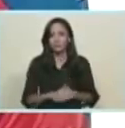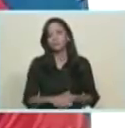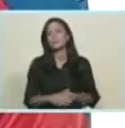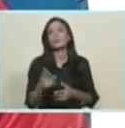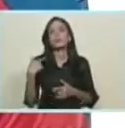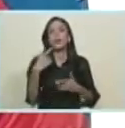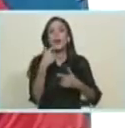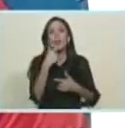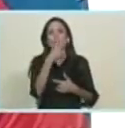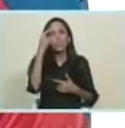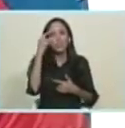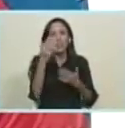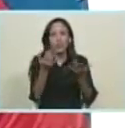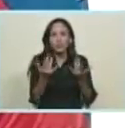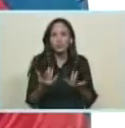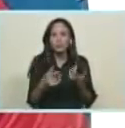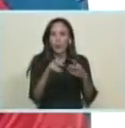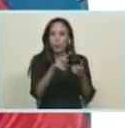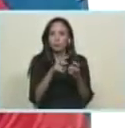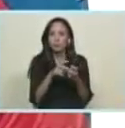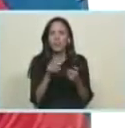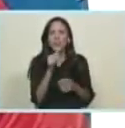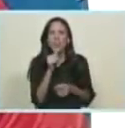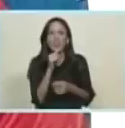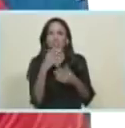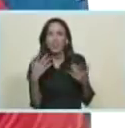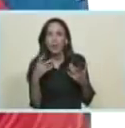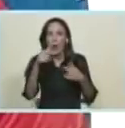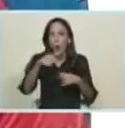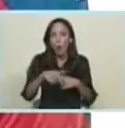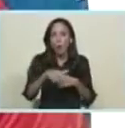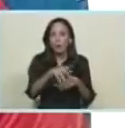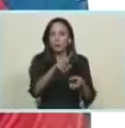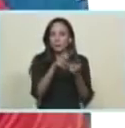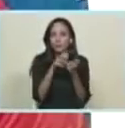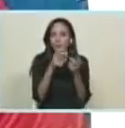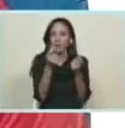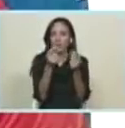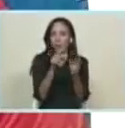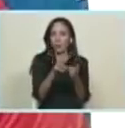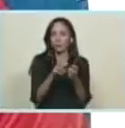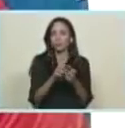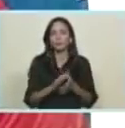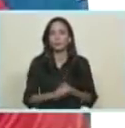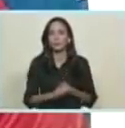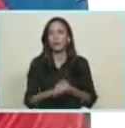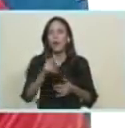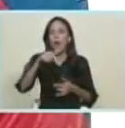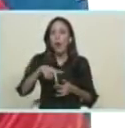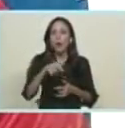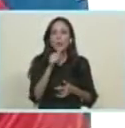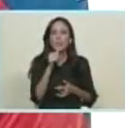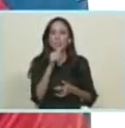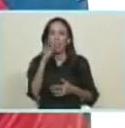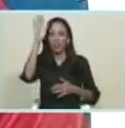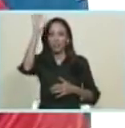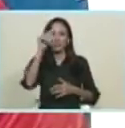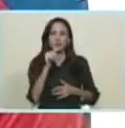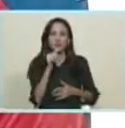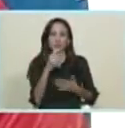¿Cuándo le llegó el bono? ¿A quién le llegó hoy? Ya va, ¿a quién le llegó hoy el bono